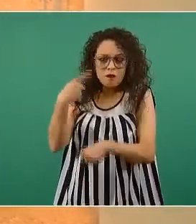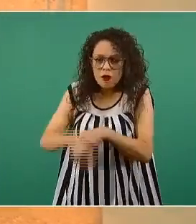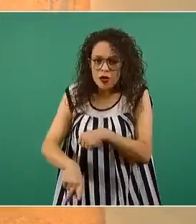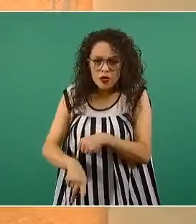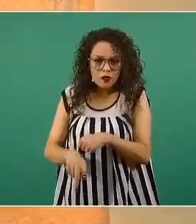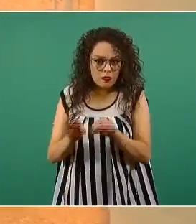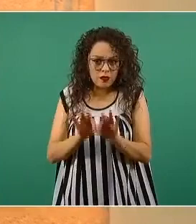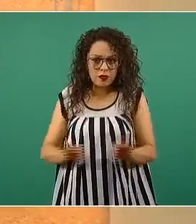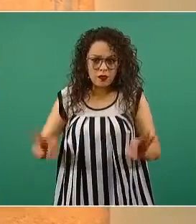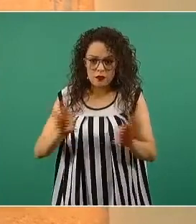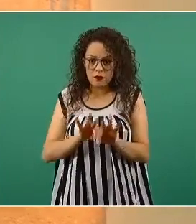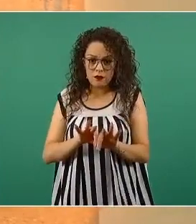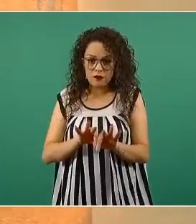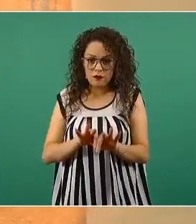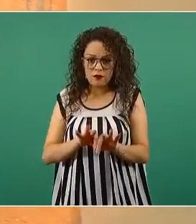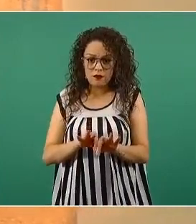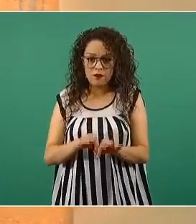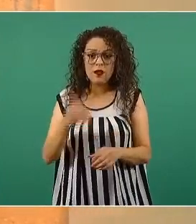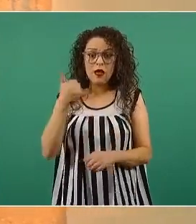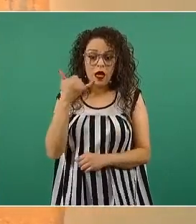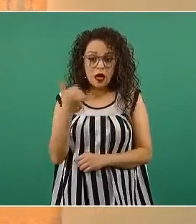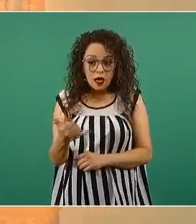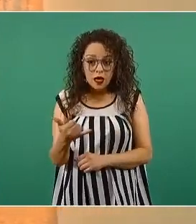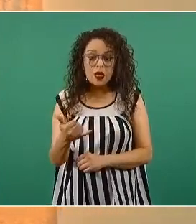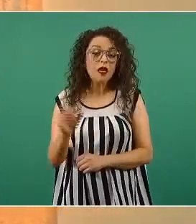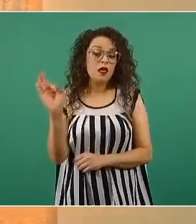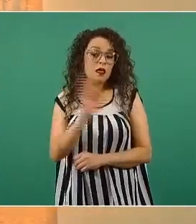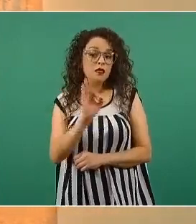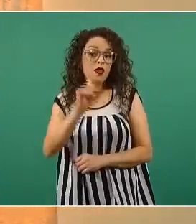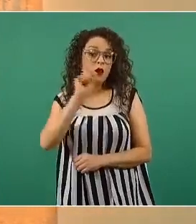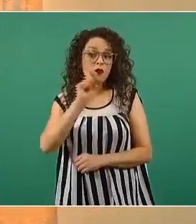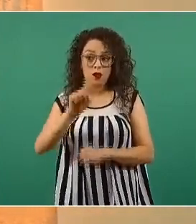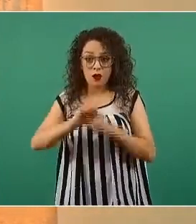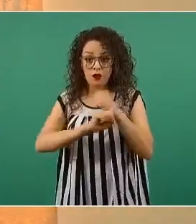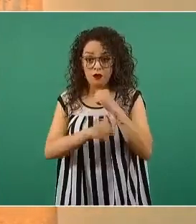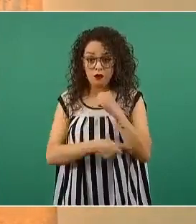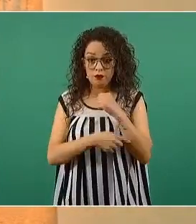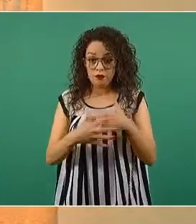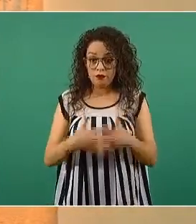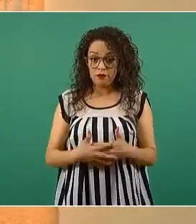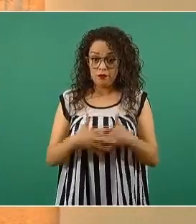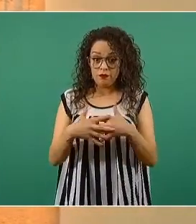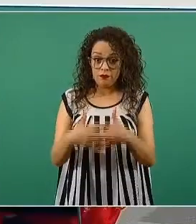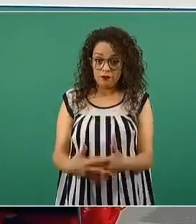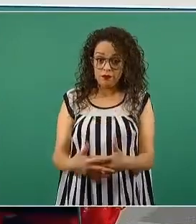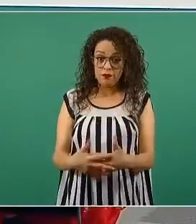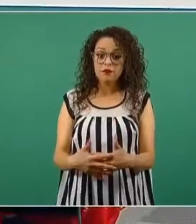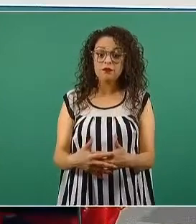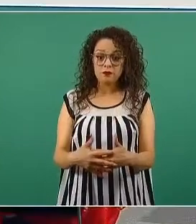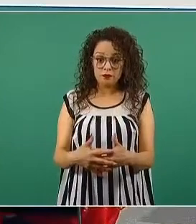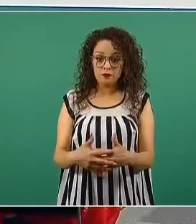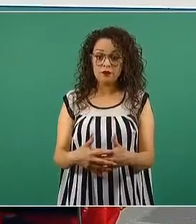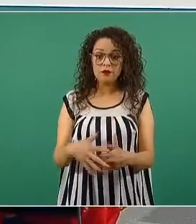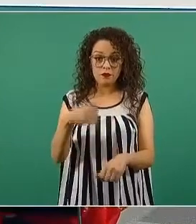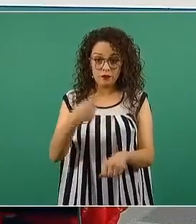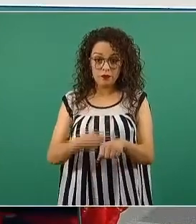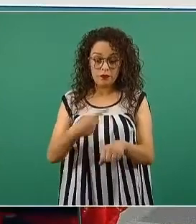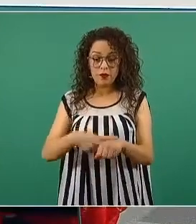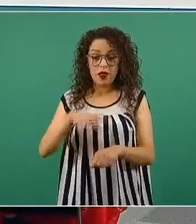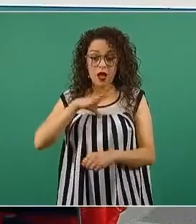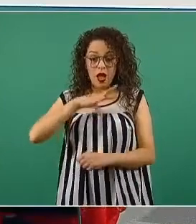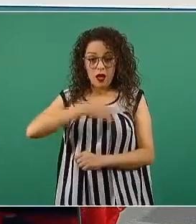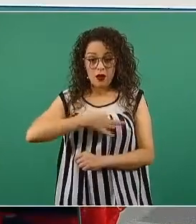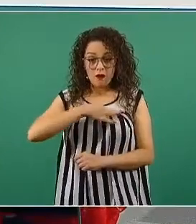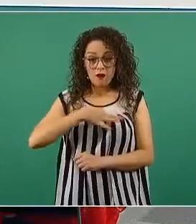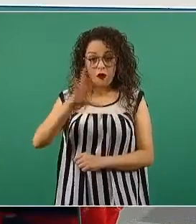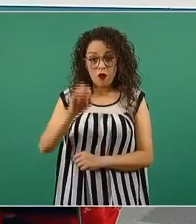binomio. Y si la mujer embarazada se afecta, obviamente la mujer infectada con COVID, entonces va a tener mayor riesgo con